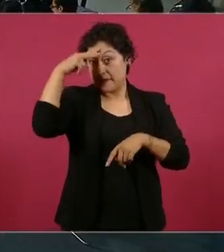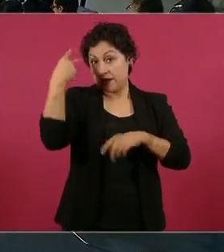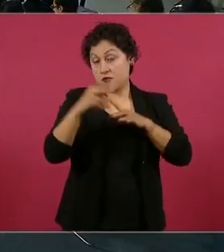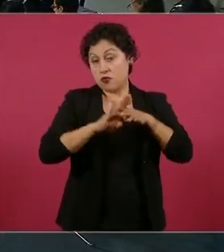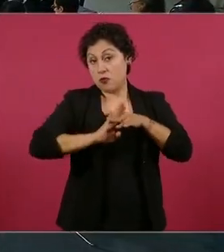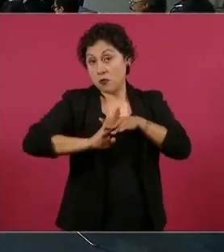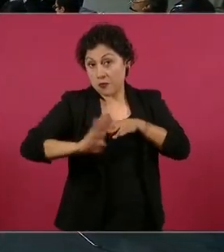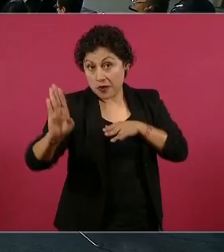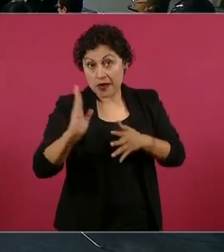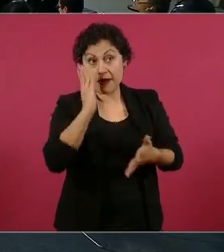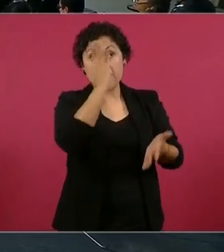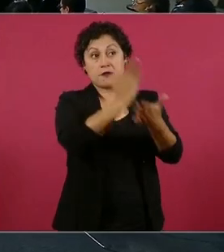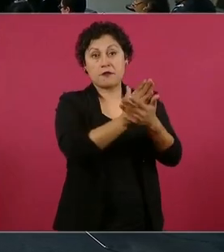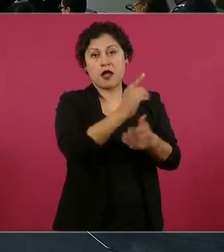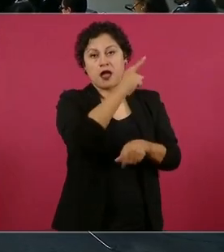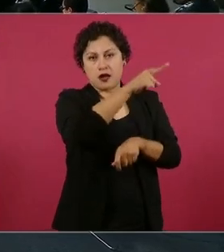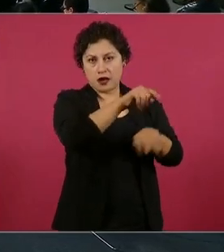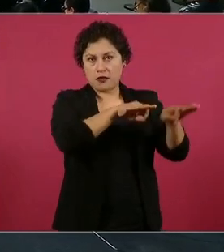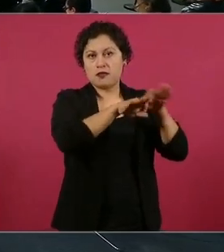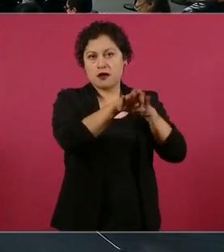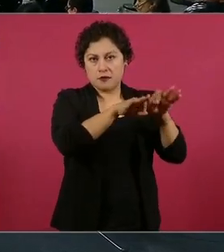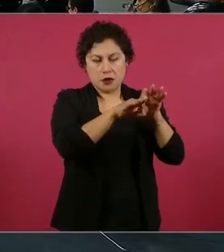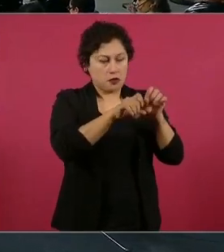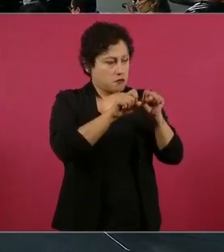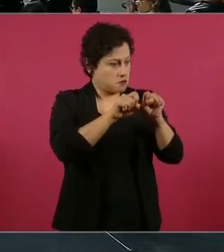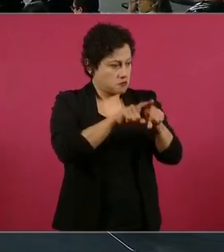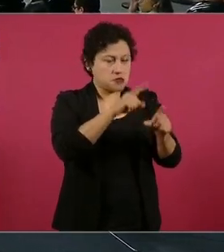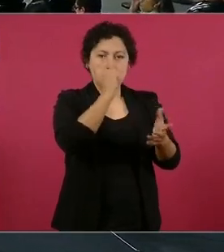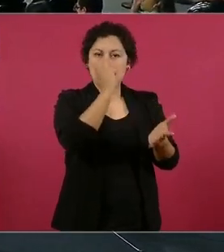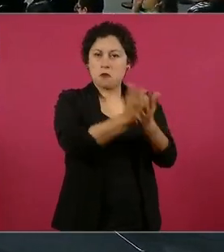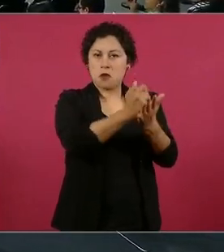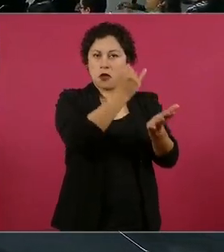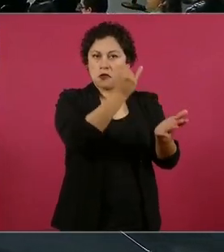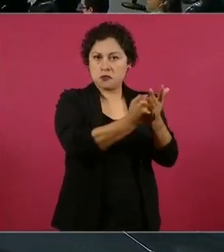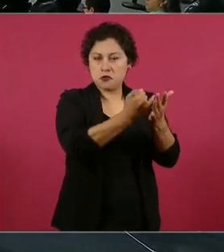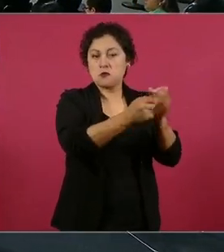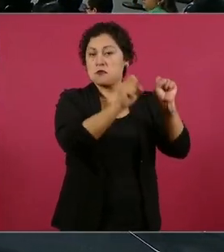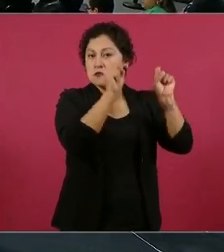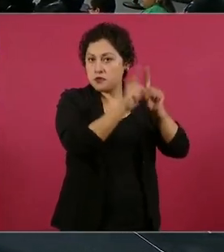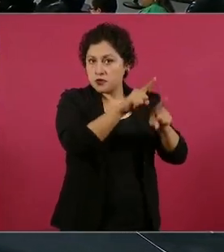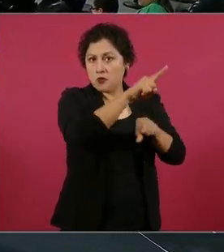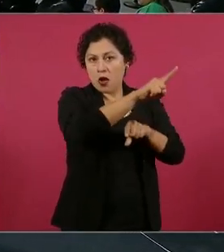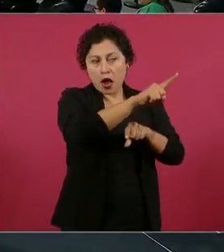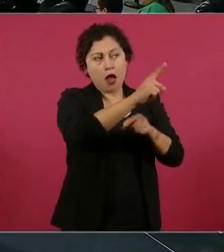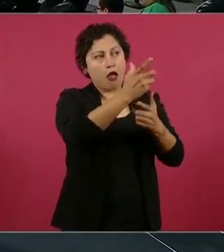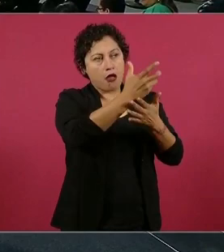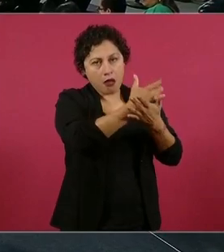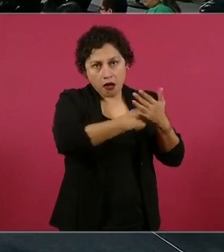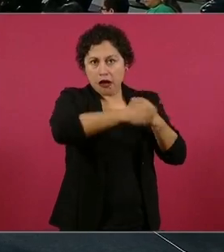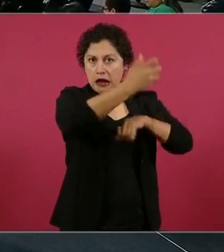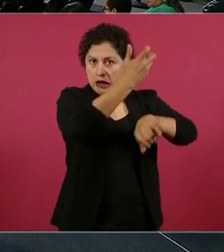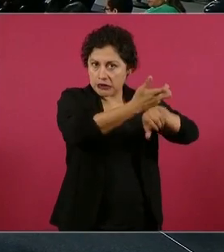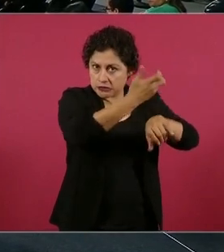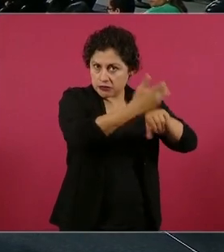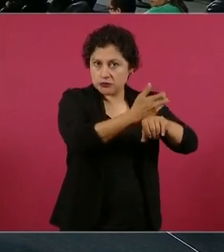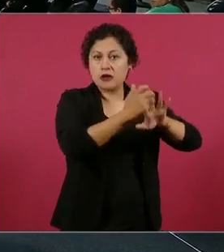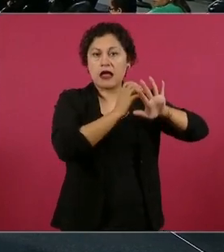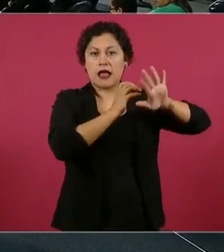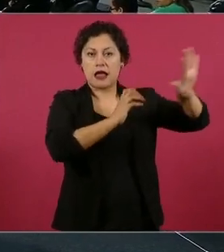No, pero hoy vamos viendo en… Sí, debe ser como el 80% de lo que produce se queda